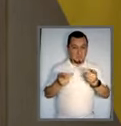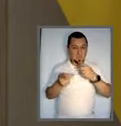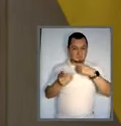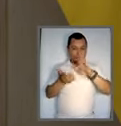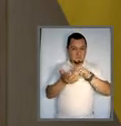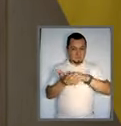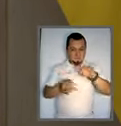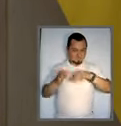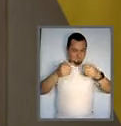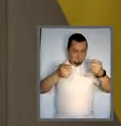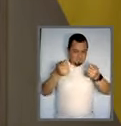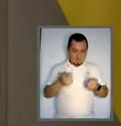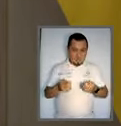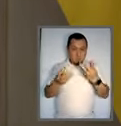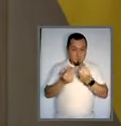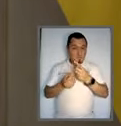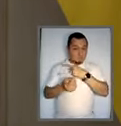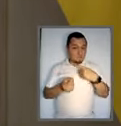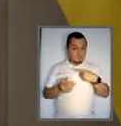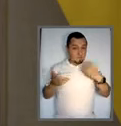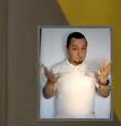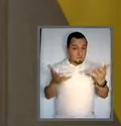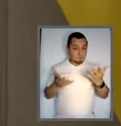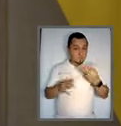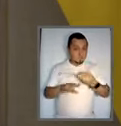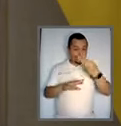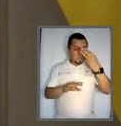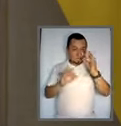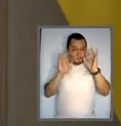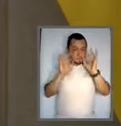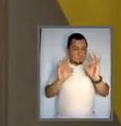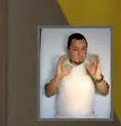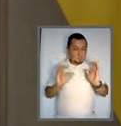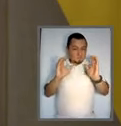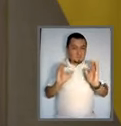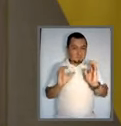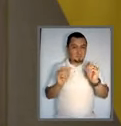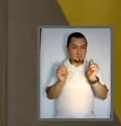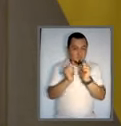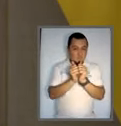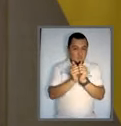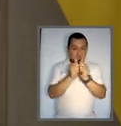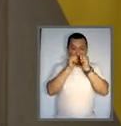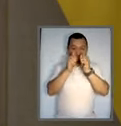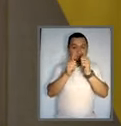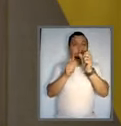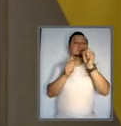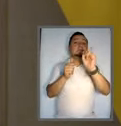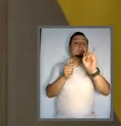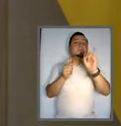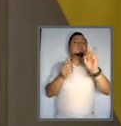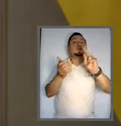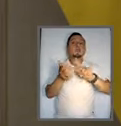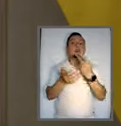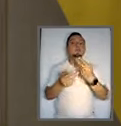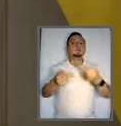documento que vamos a presentar el jueves, vamos a ser muy cuidadosos en detallar qué implica el